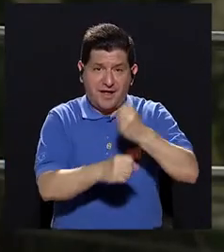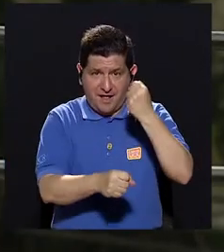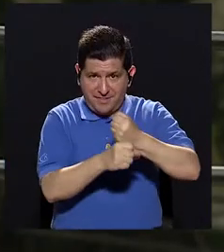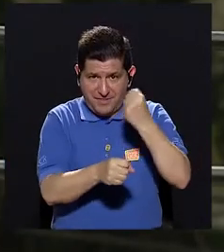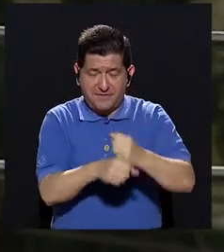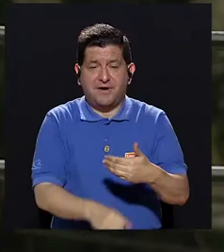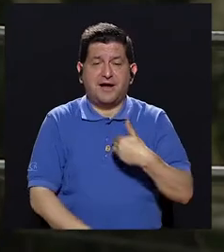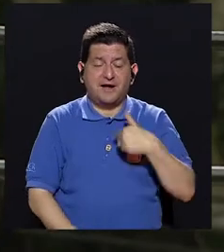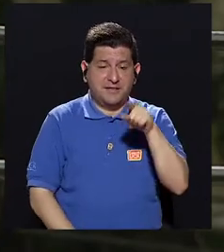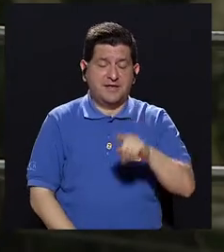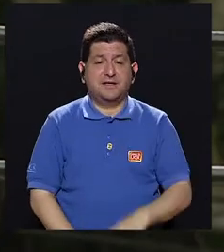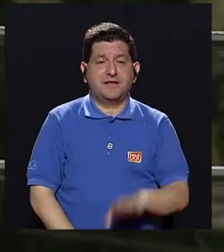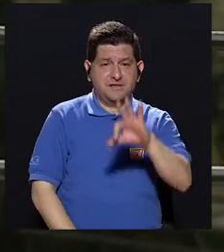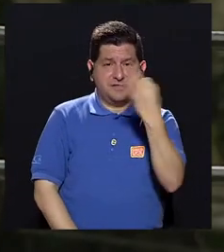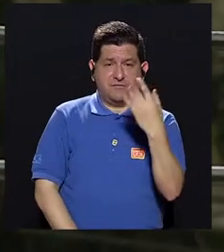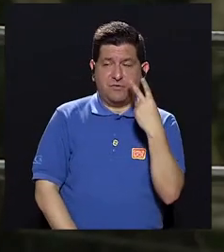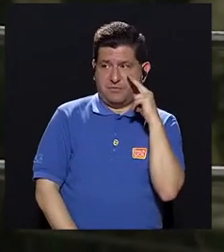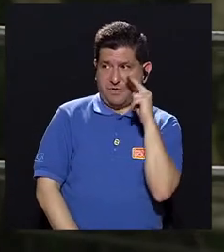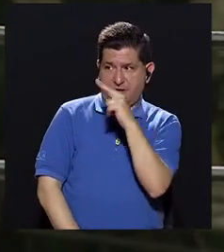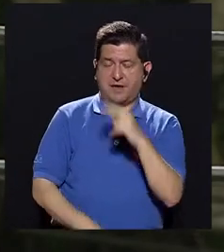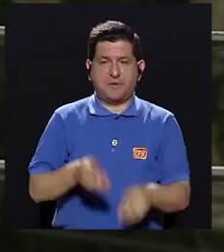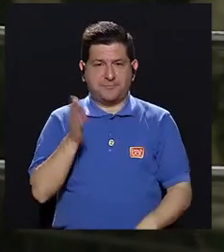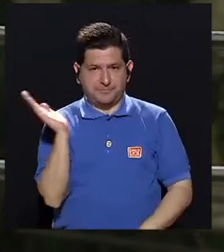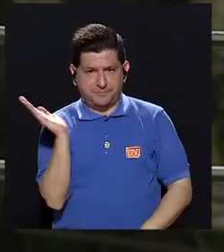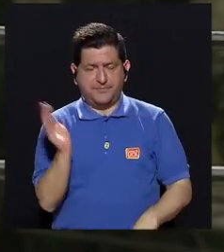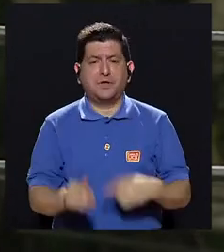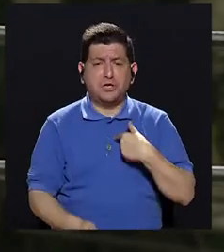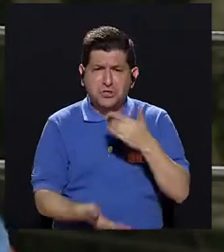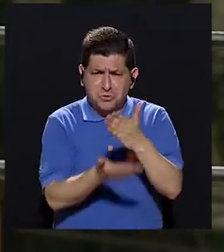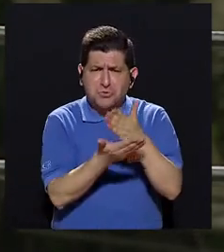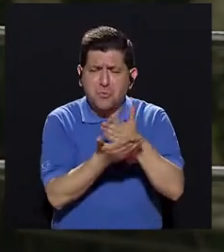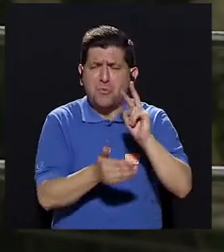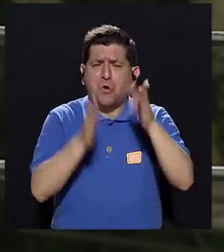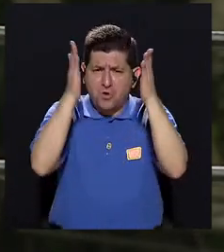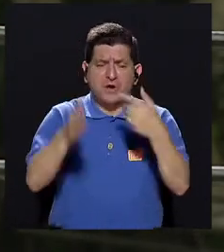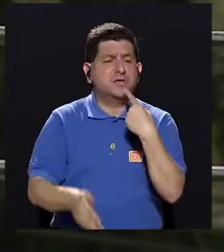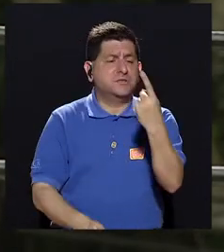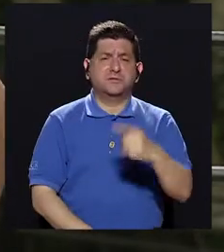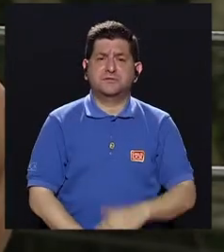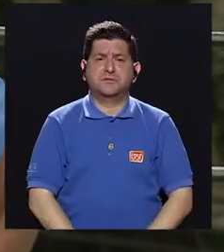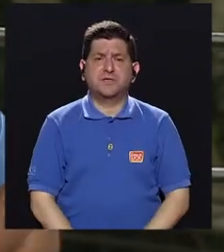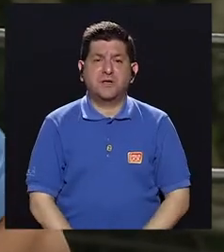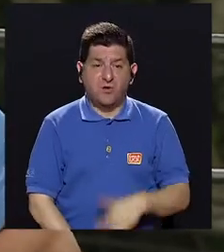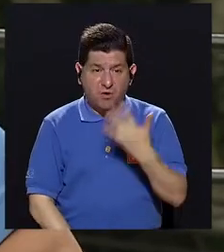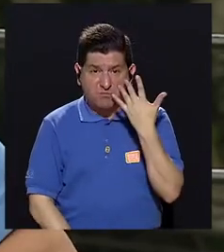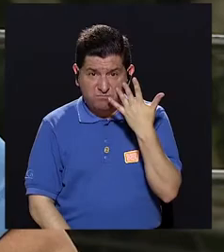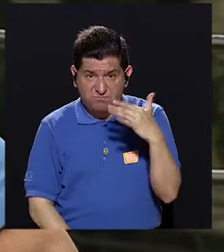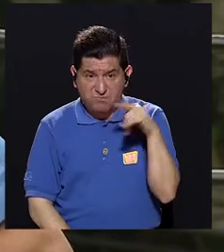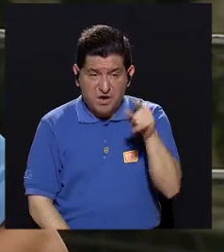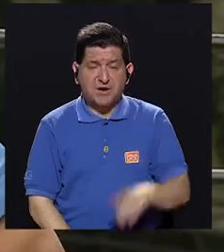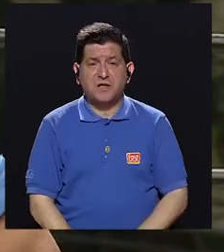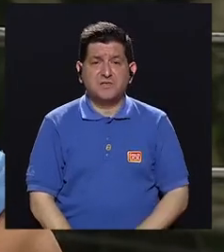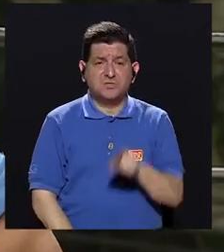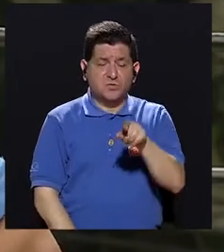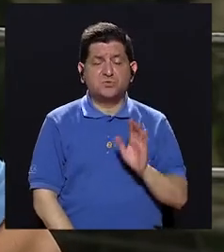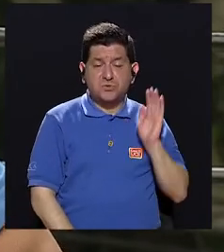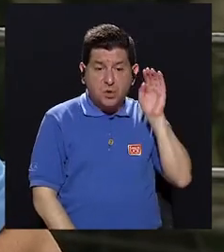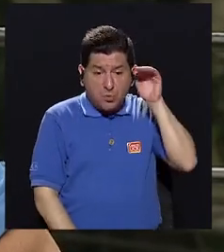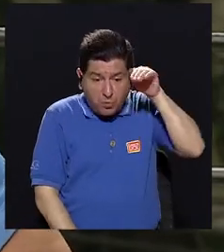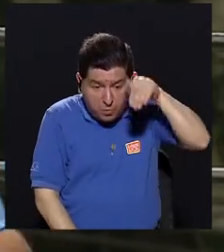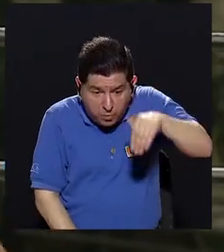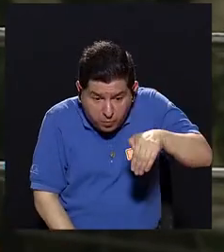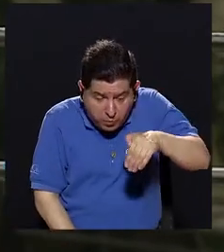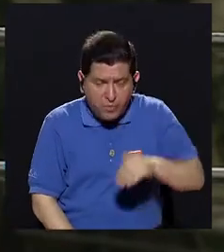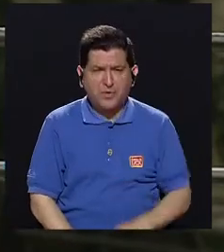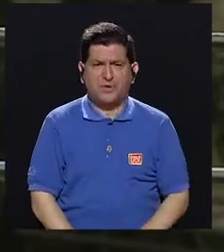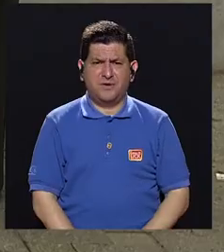están trabajando tienen esta posición. Y a mí me gusta molestar a mis compañeros, porque acá les digo, parece, ¿verdad?, el jorobado no traemos cualquier